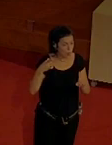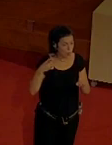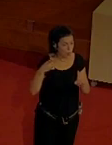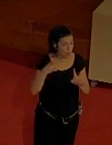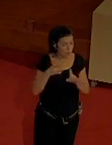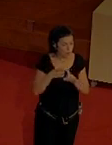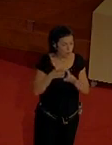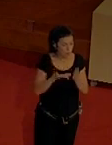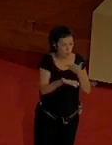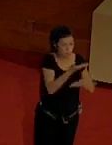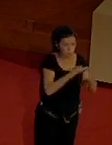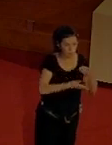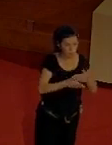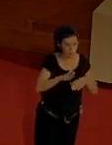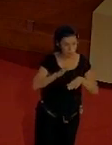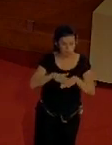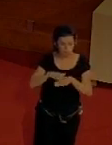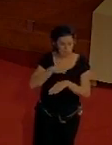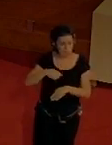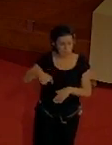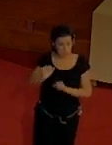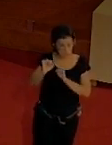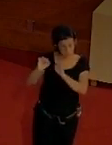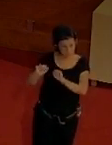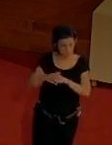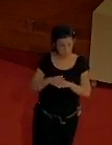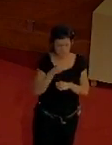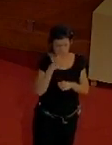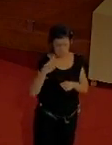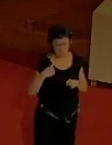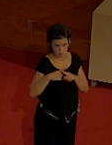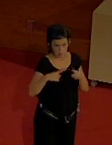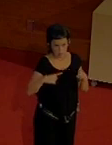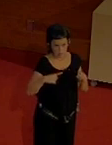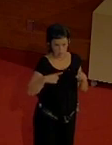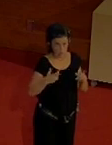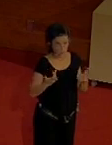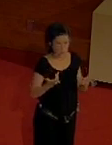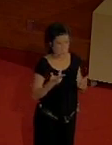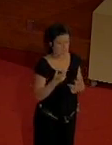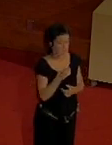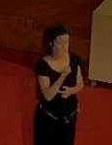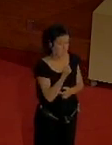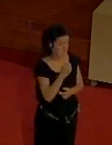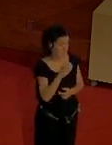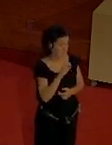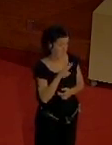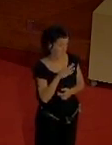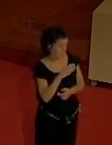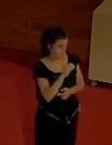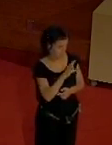de China tenemos desde hace año y medio algo que se llama auc auc es un